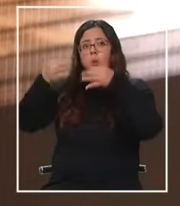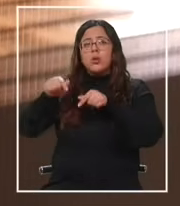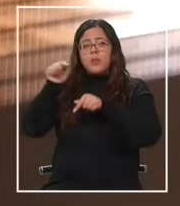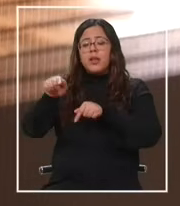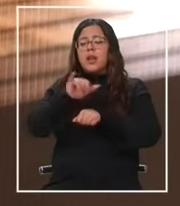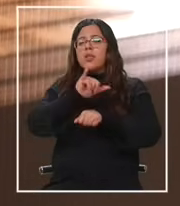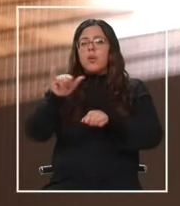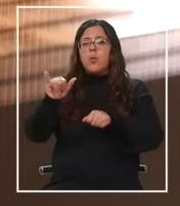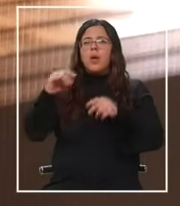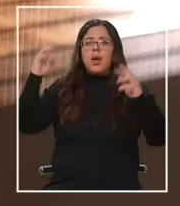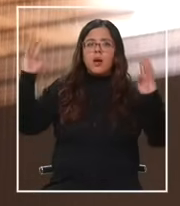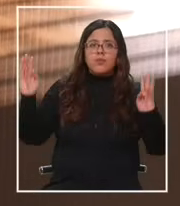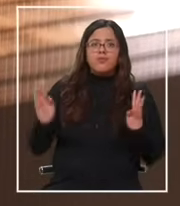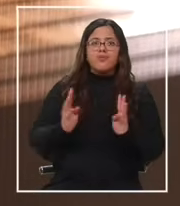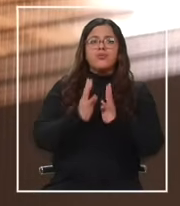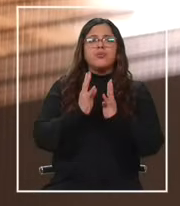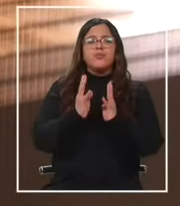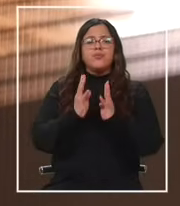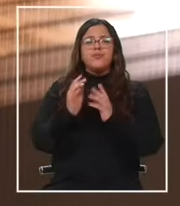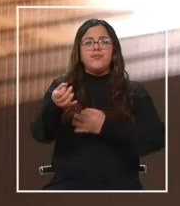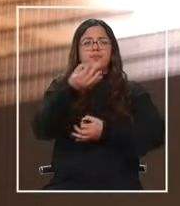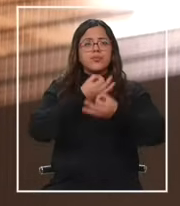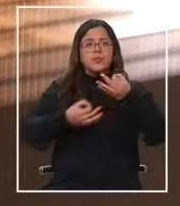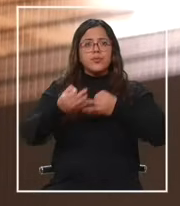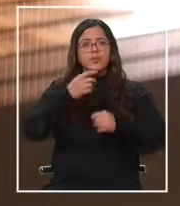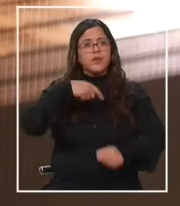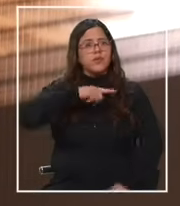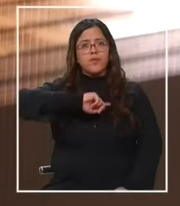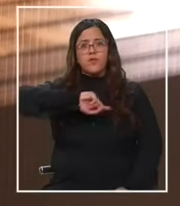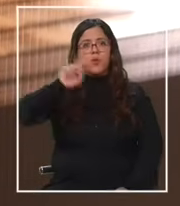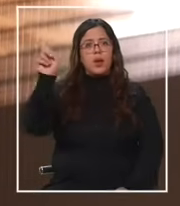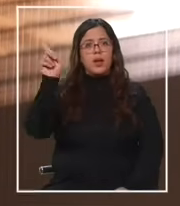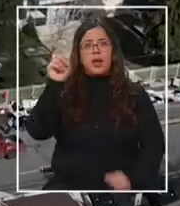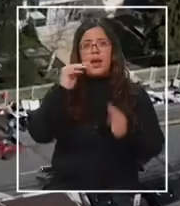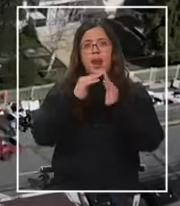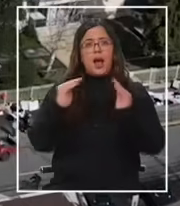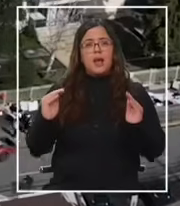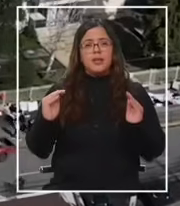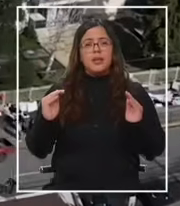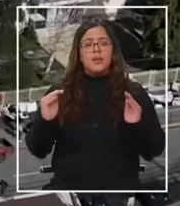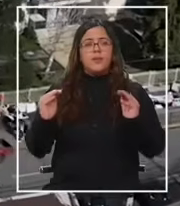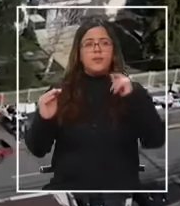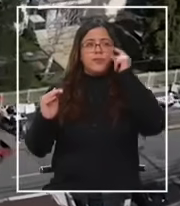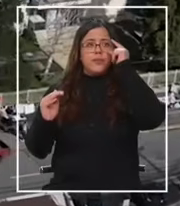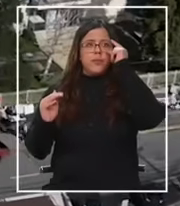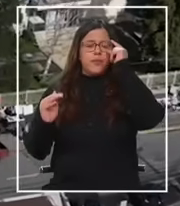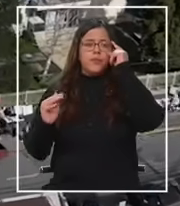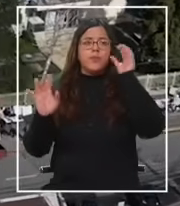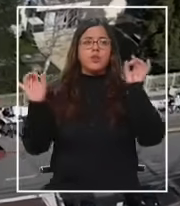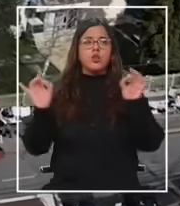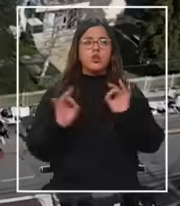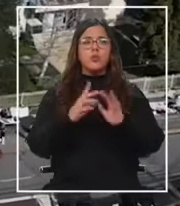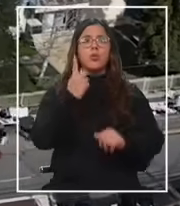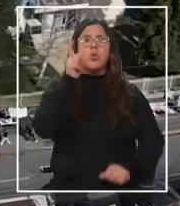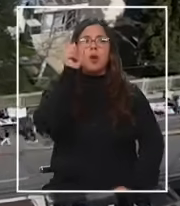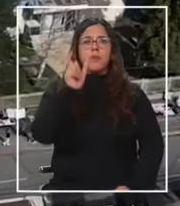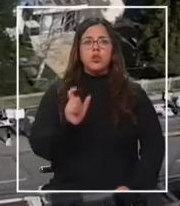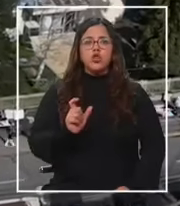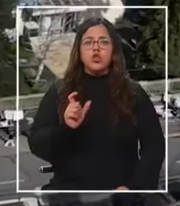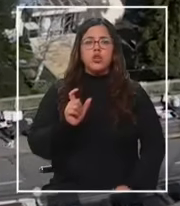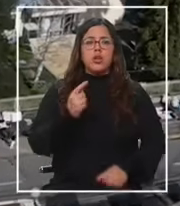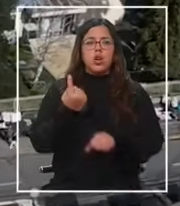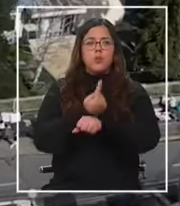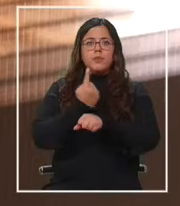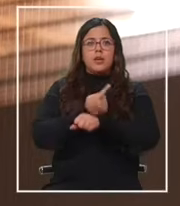nosotros nos reunieron y nos dijeron que nos fuéramos a nuestras casas y que quería que solamente una persona hablara